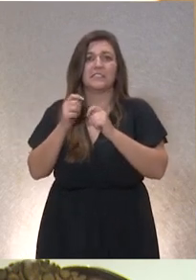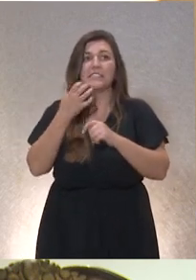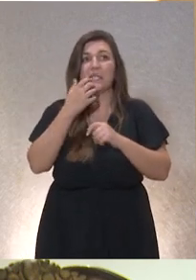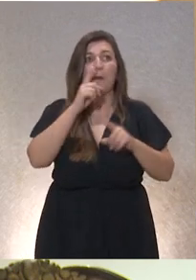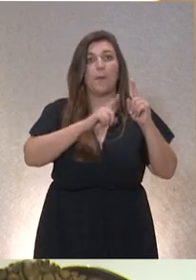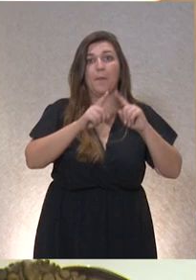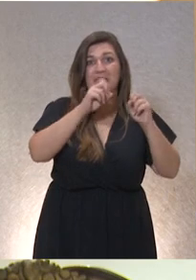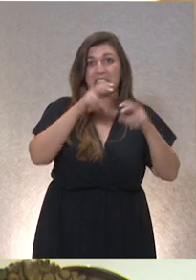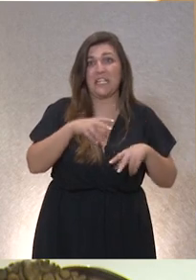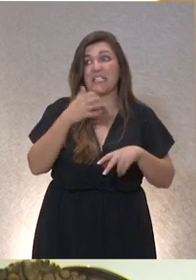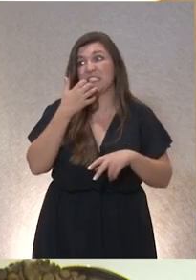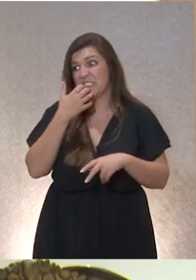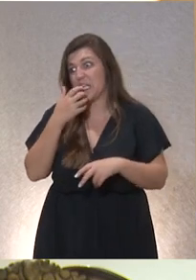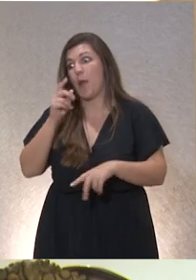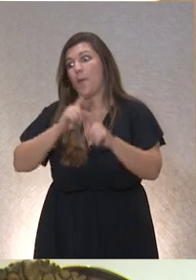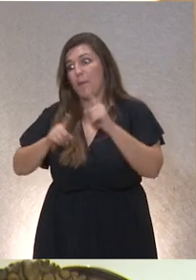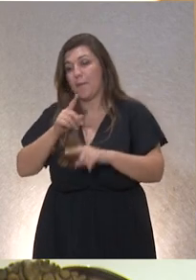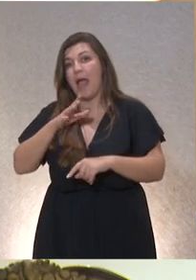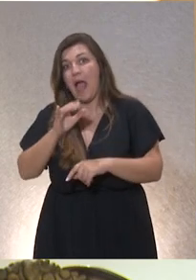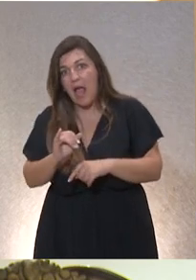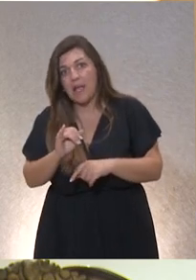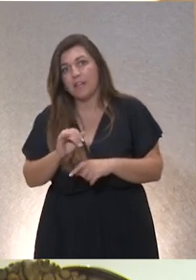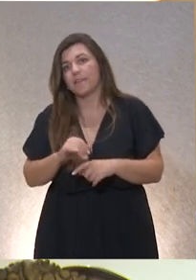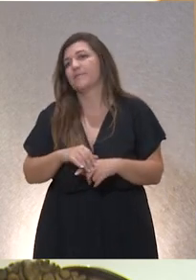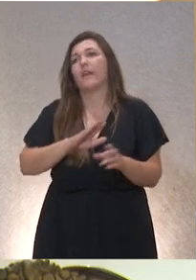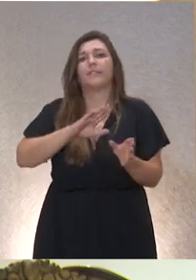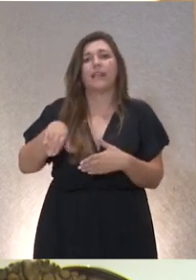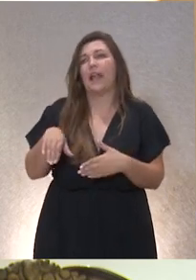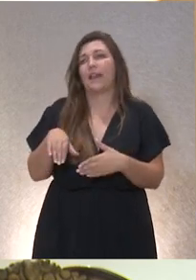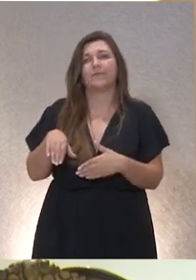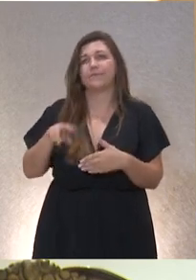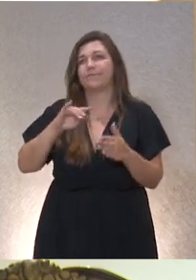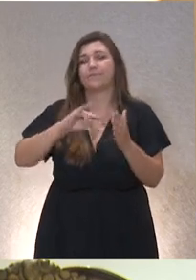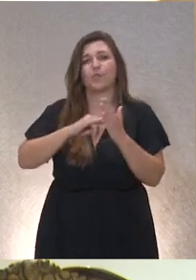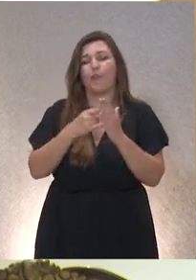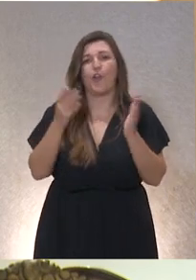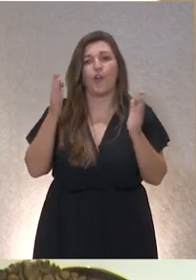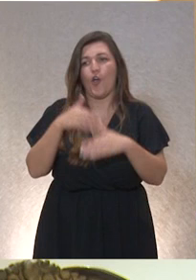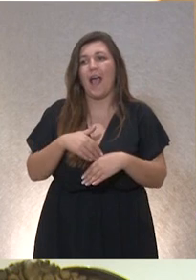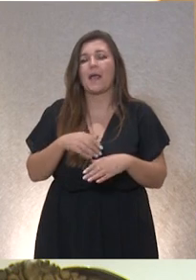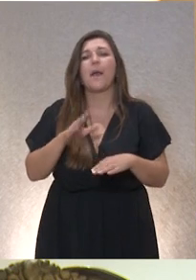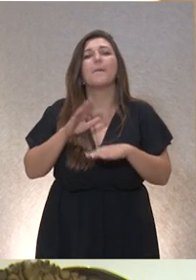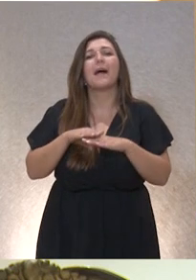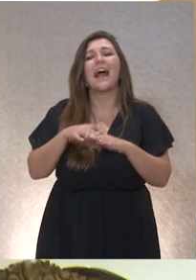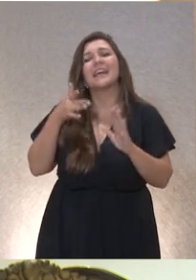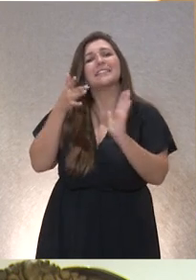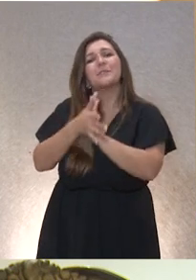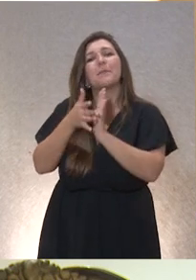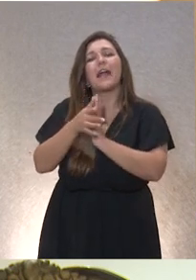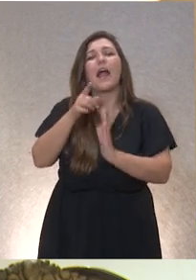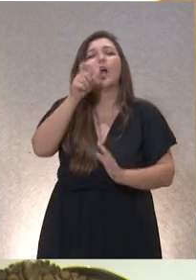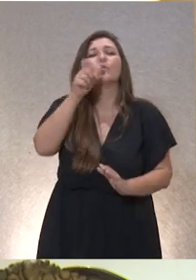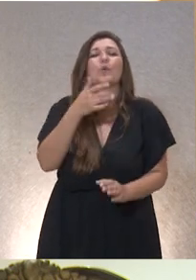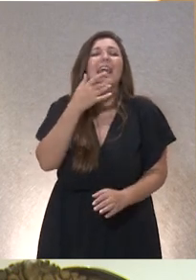porque cuando hay problemas no tiene remedio la cosa para explicarles Qué hacéis quién sois A qué os